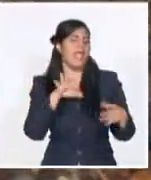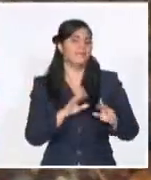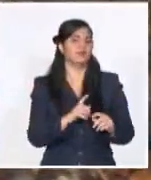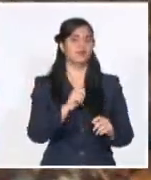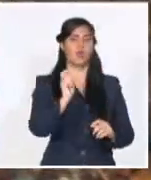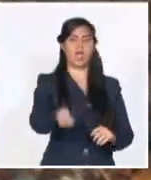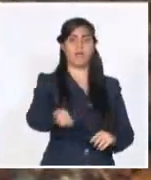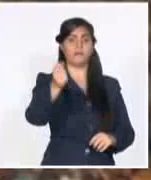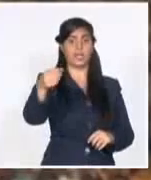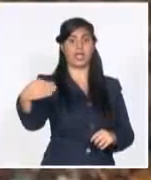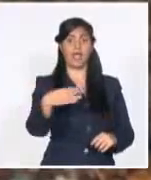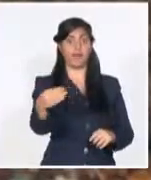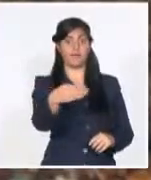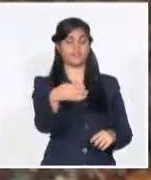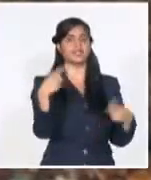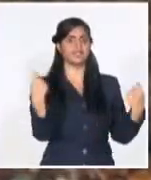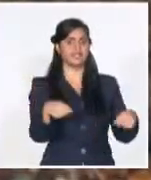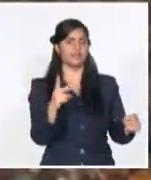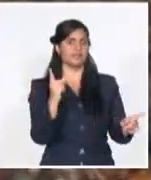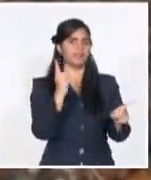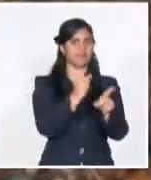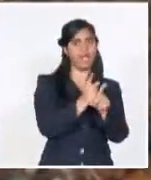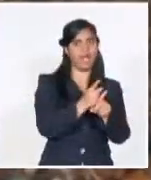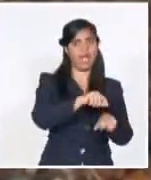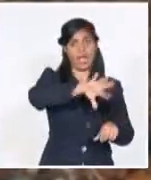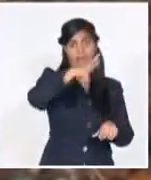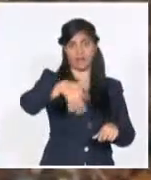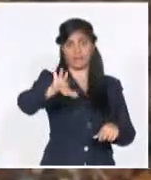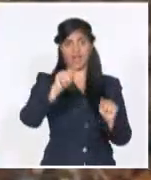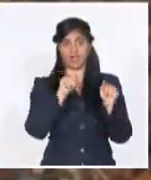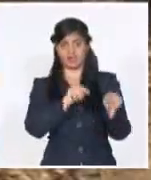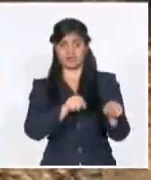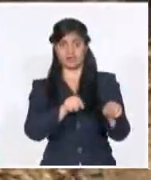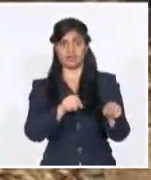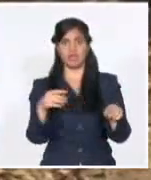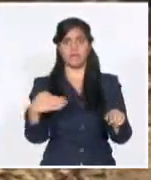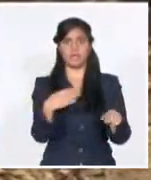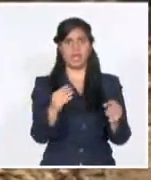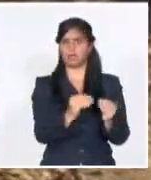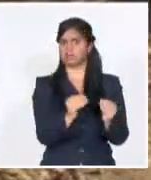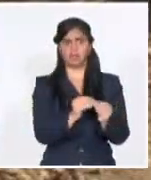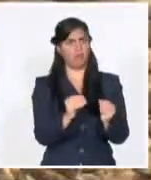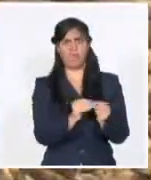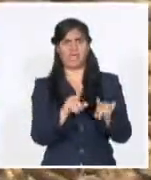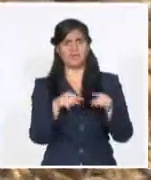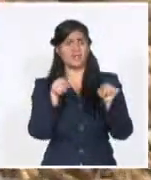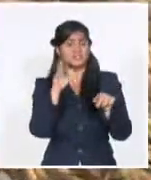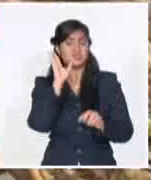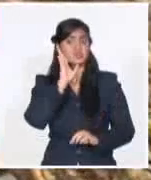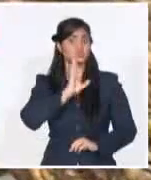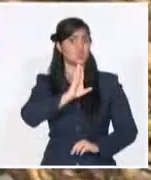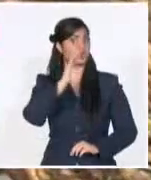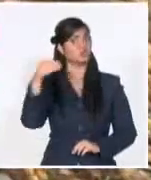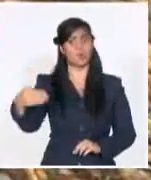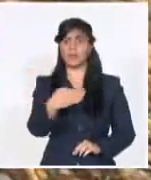alimento, deberían ver que si la playa está así en estas condiciones, los pescados no van a venir.